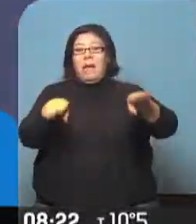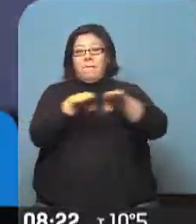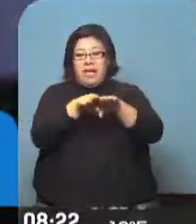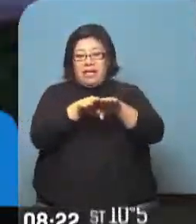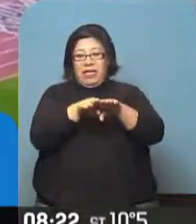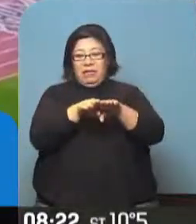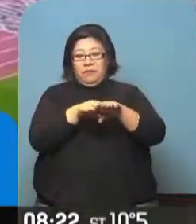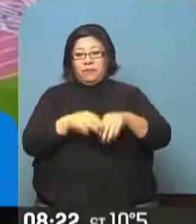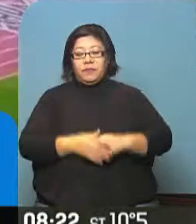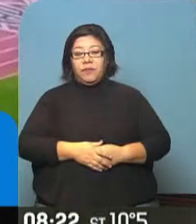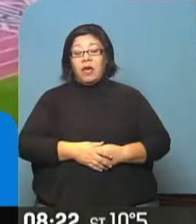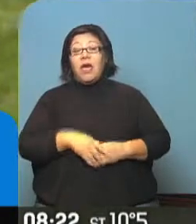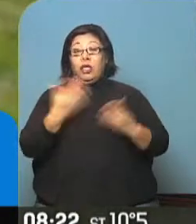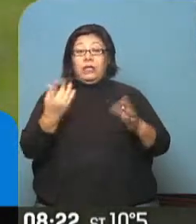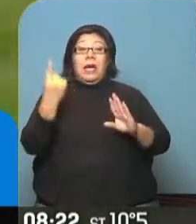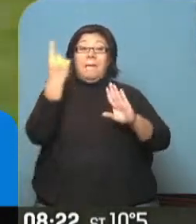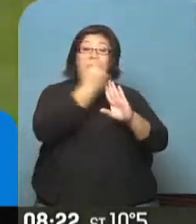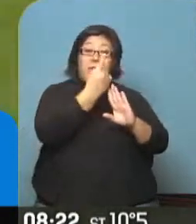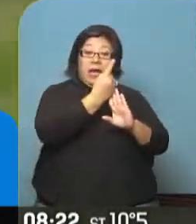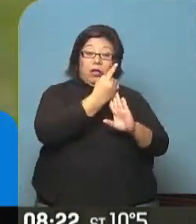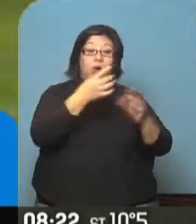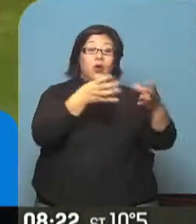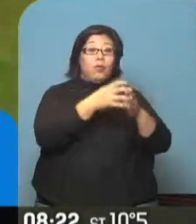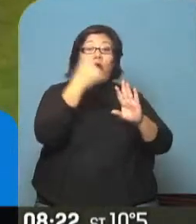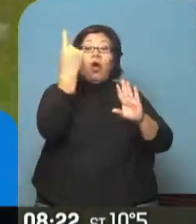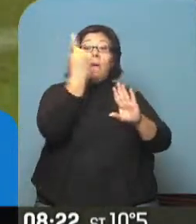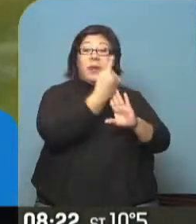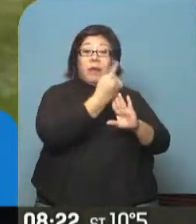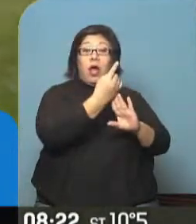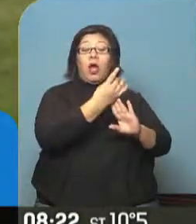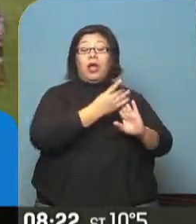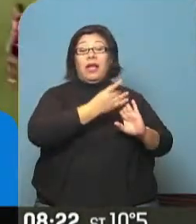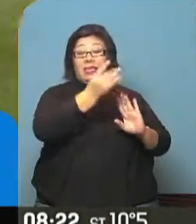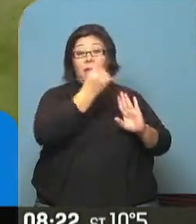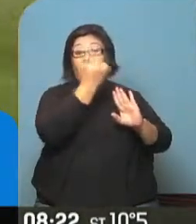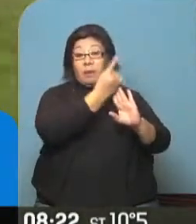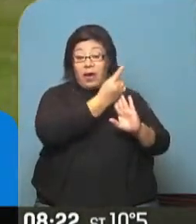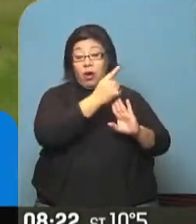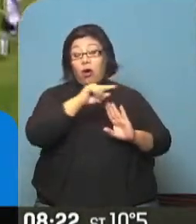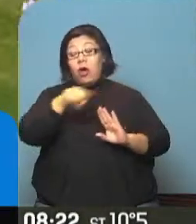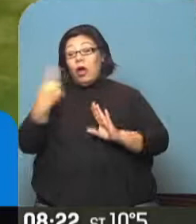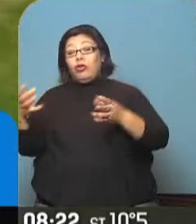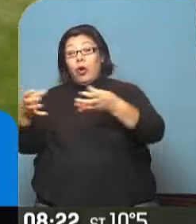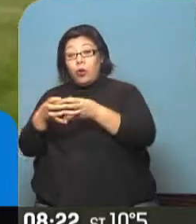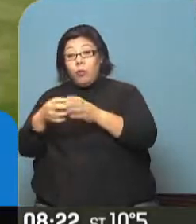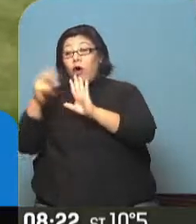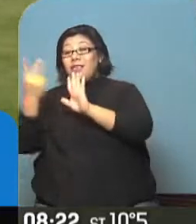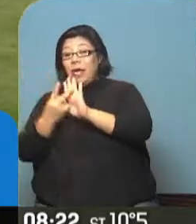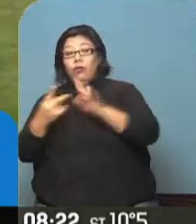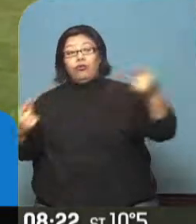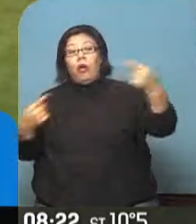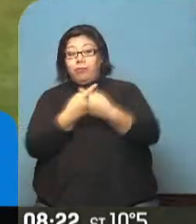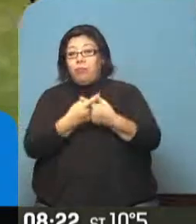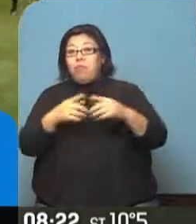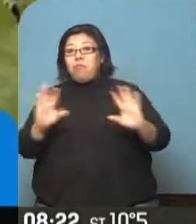la situación de primeros contra segundos, vienen por distinto copón, se van a enfrentar en forma irreversible. El hecho es la posibilidad concreta de que